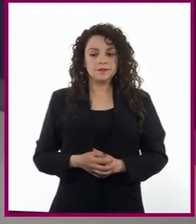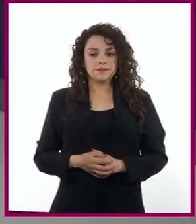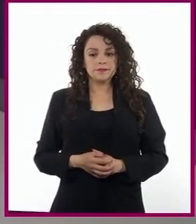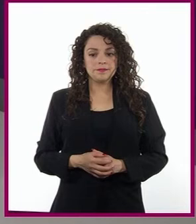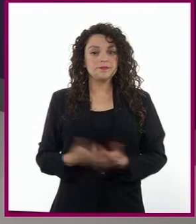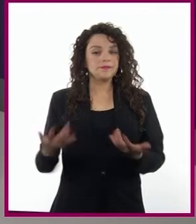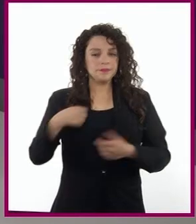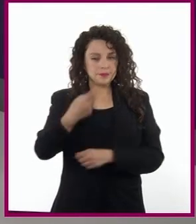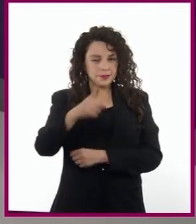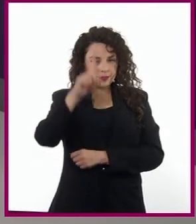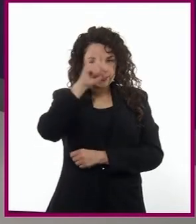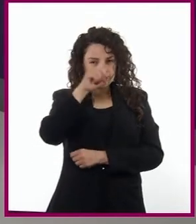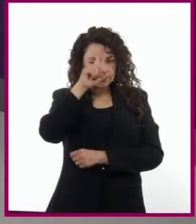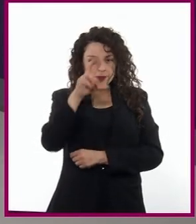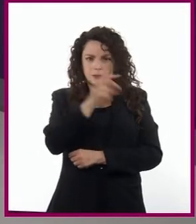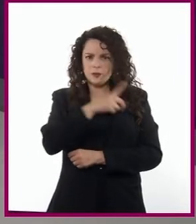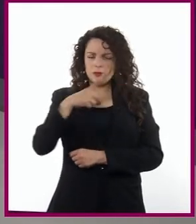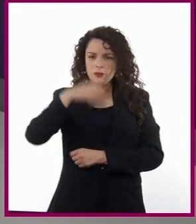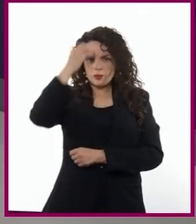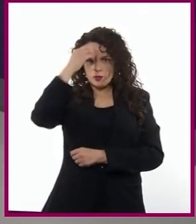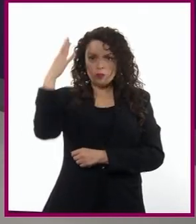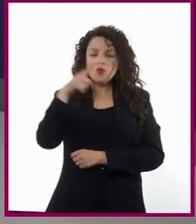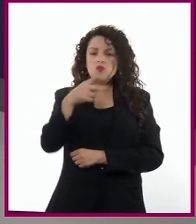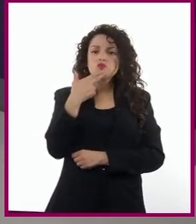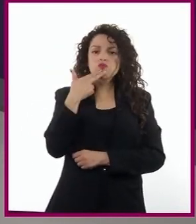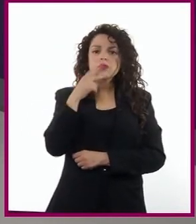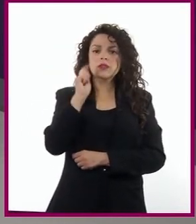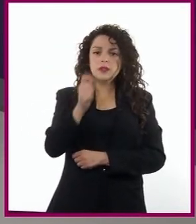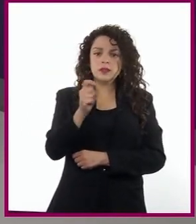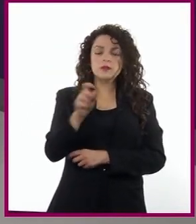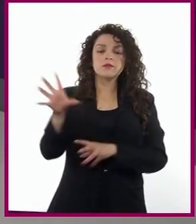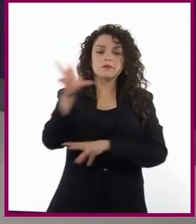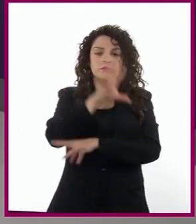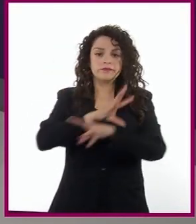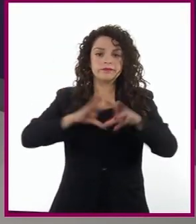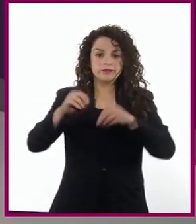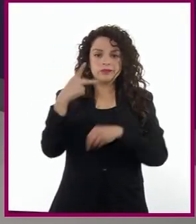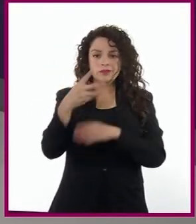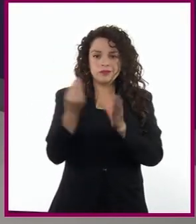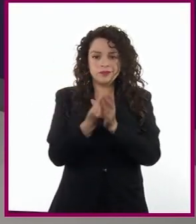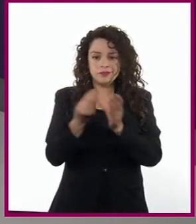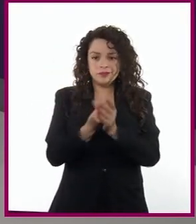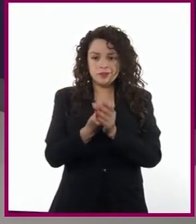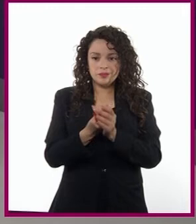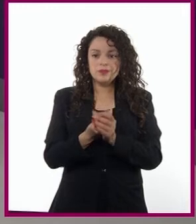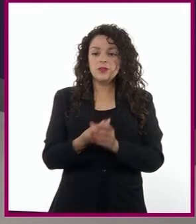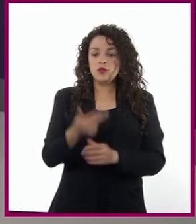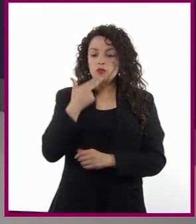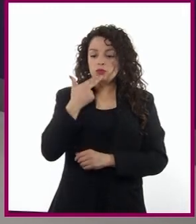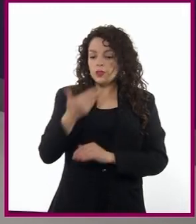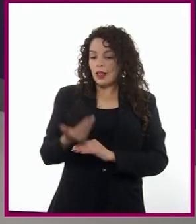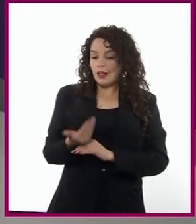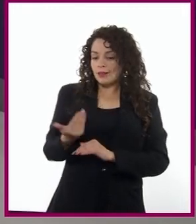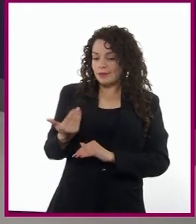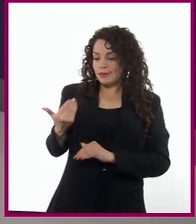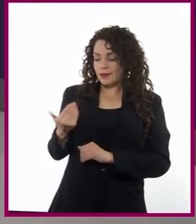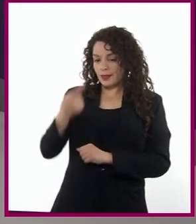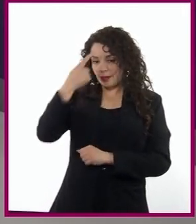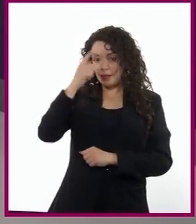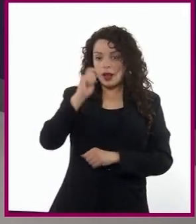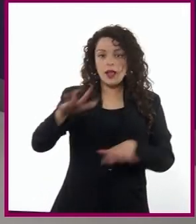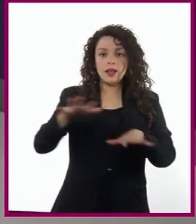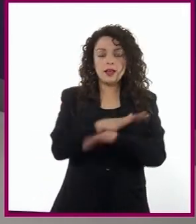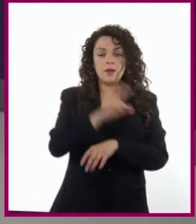modo de recomendación, no olviden utilizar el factor de conversión que hemos empleado para pasar de